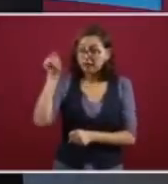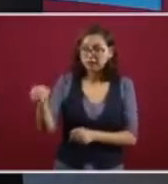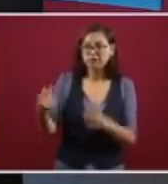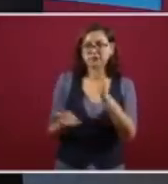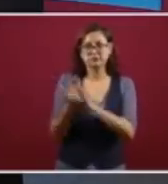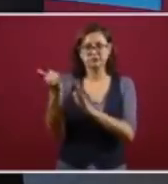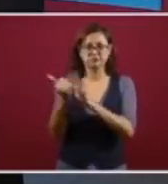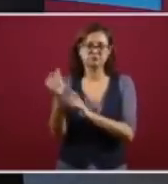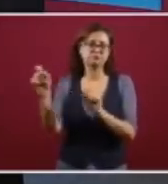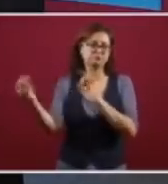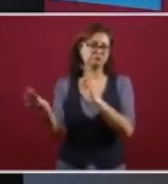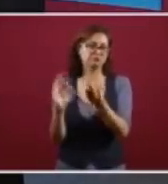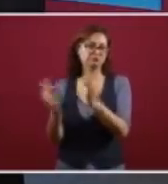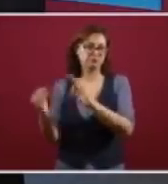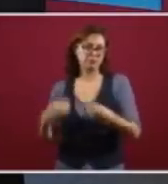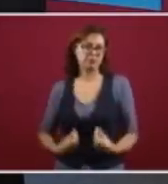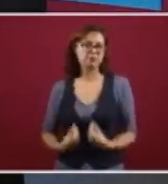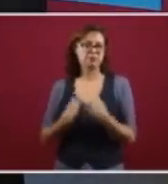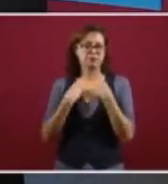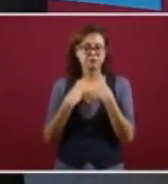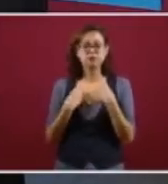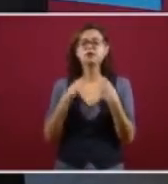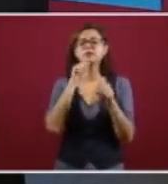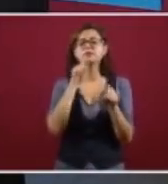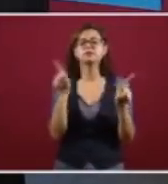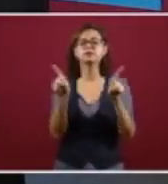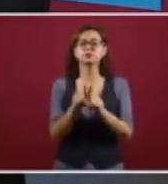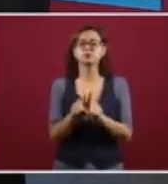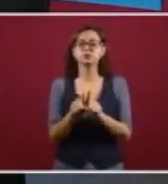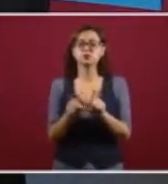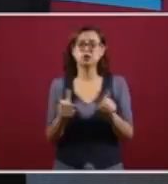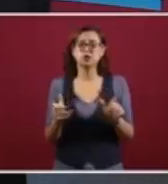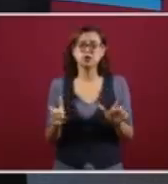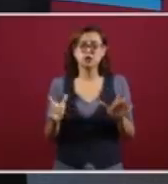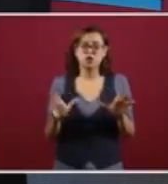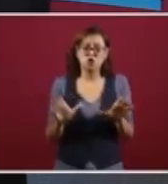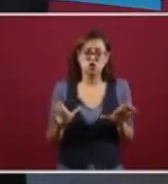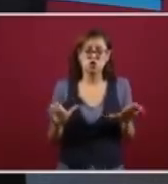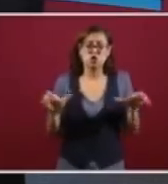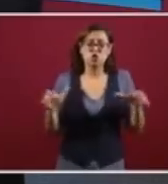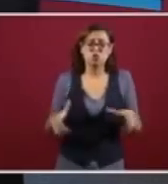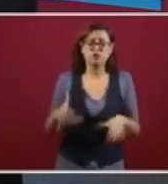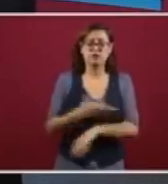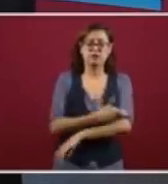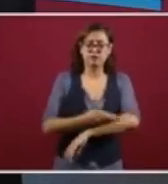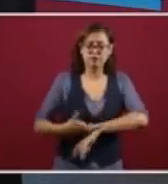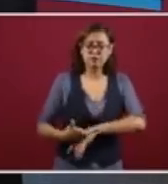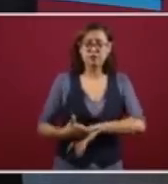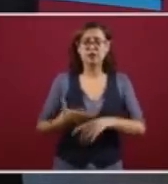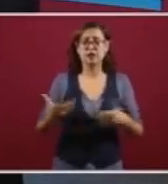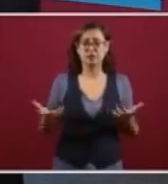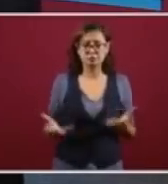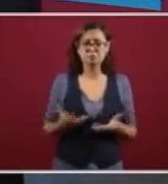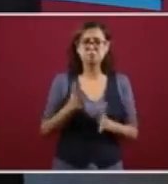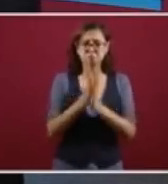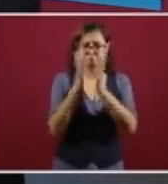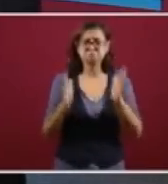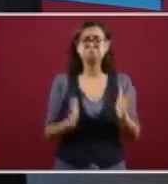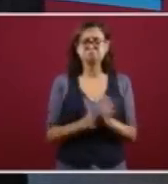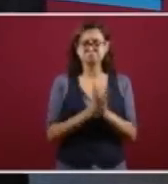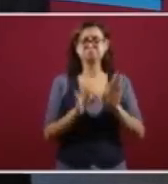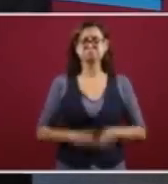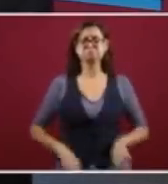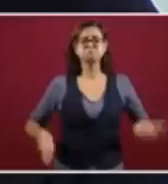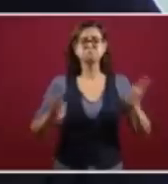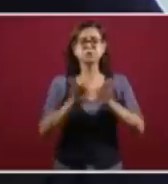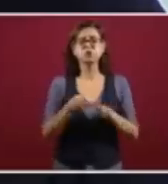reconstrucción. Hay una participación muy importante de la comunidad y de la familia en el proceso de reconstrucción. Hemos encontrado